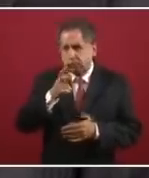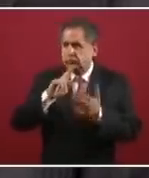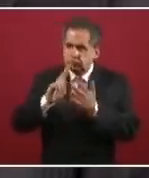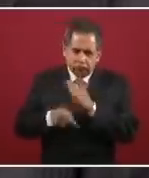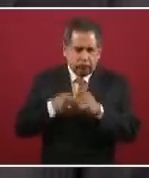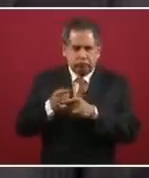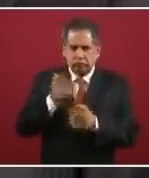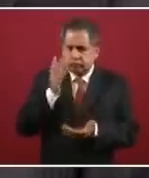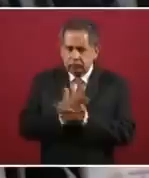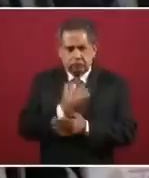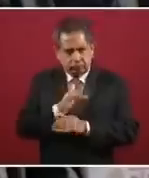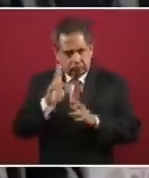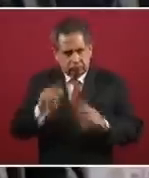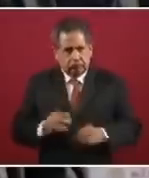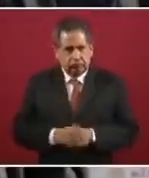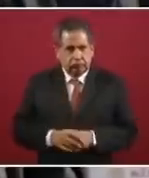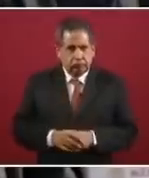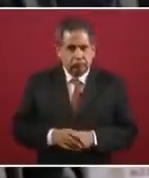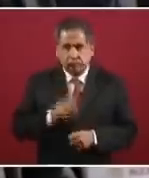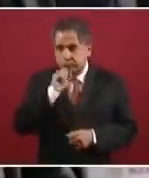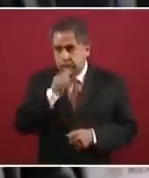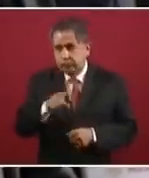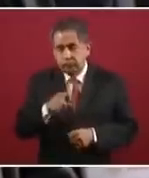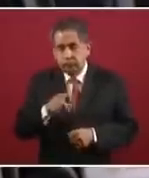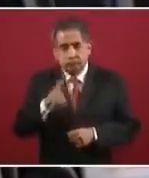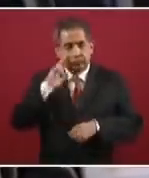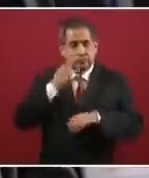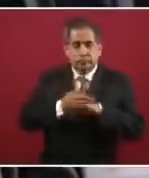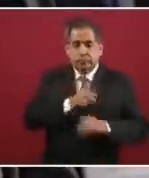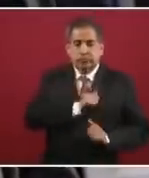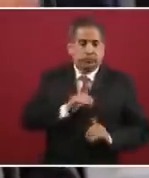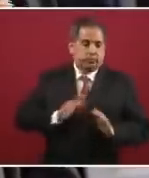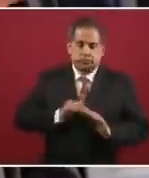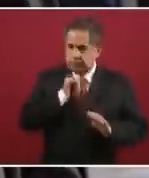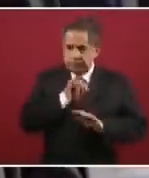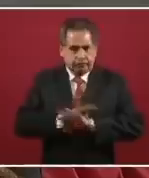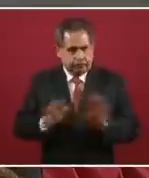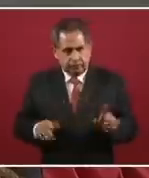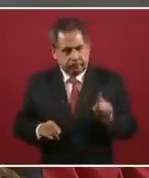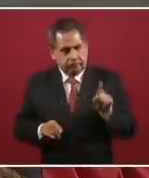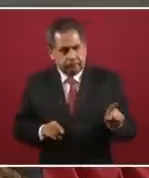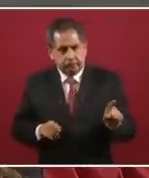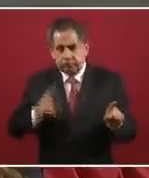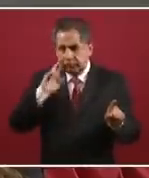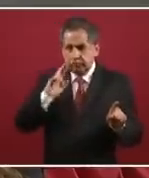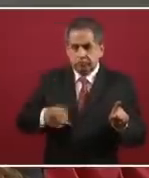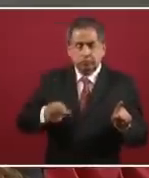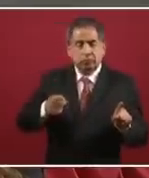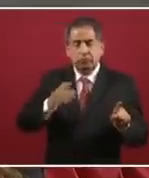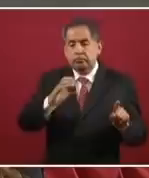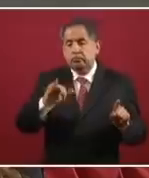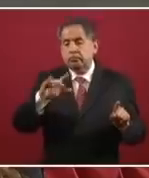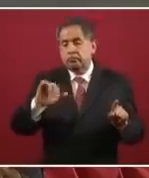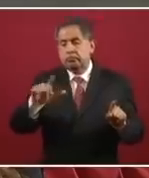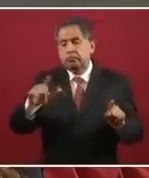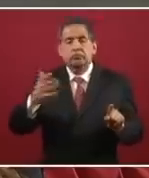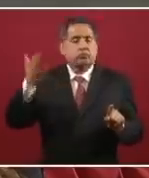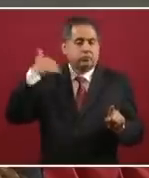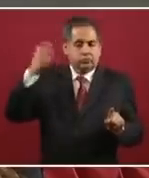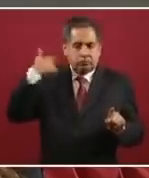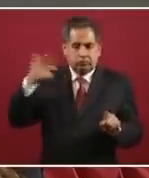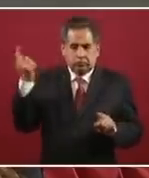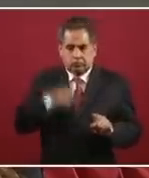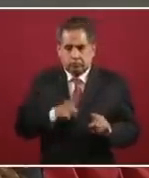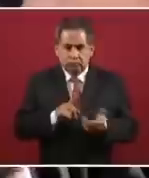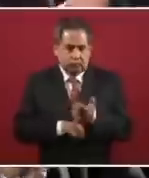masacres. También dijo que no era responsabilidad de las Fuerzas Armadas, de los militares, sino de las órdenes civiles que recibieron,